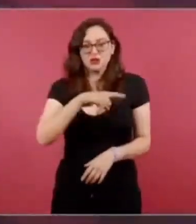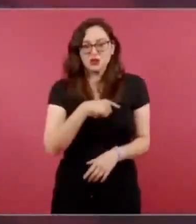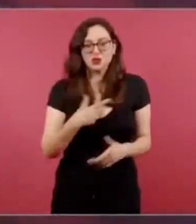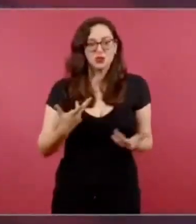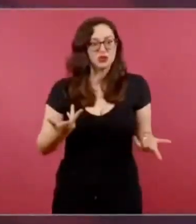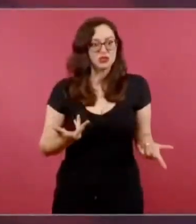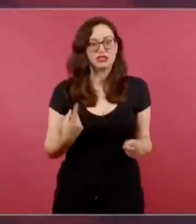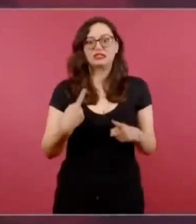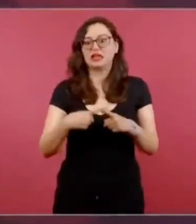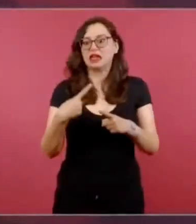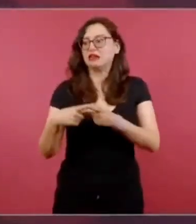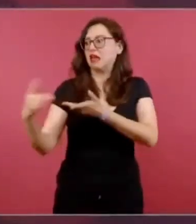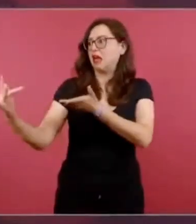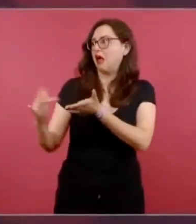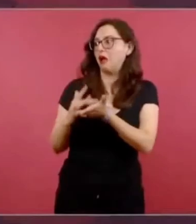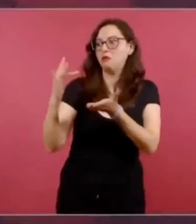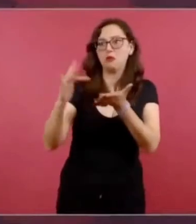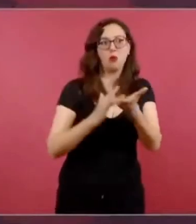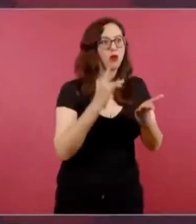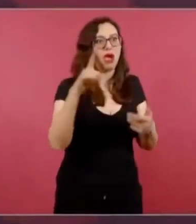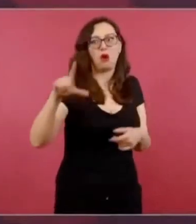gobierno,